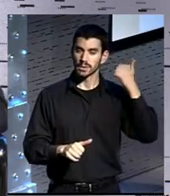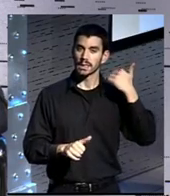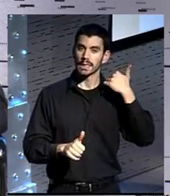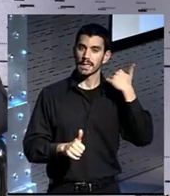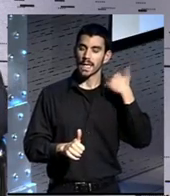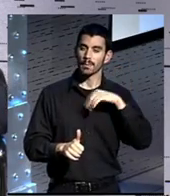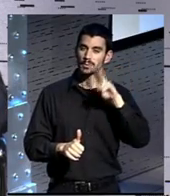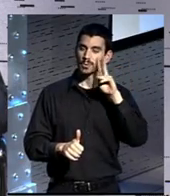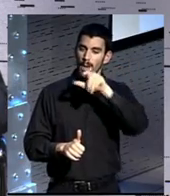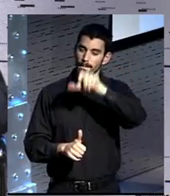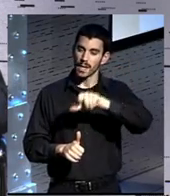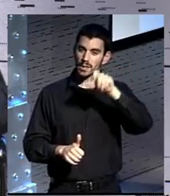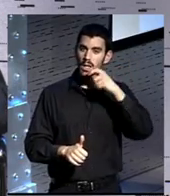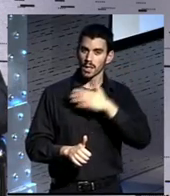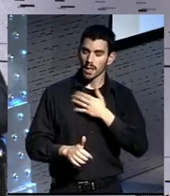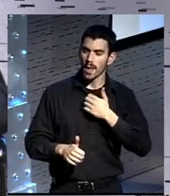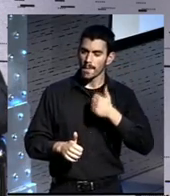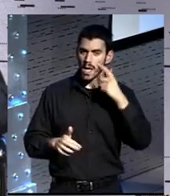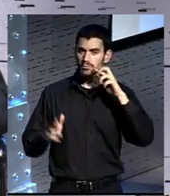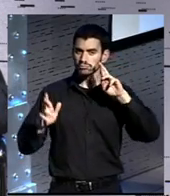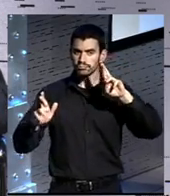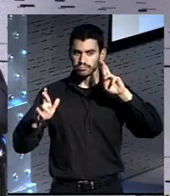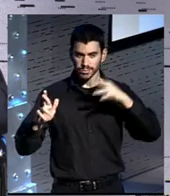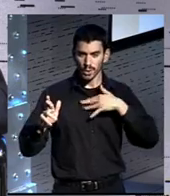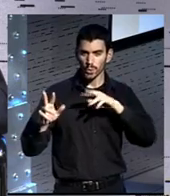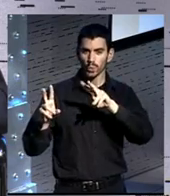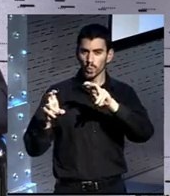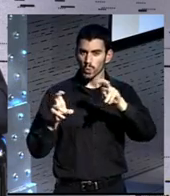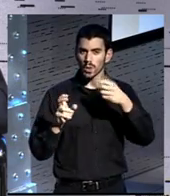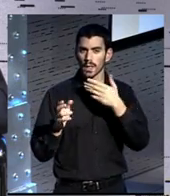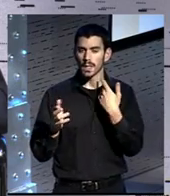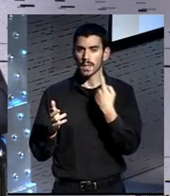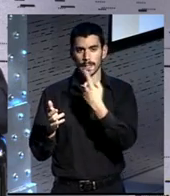incremento de expectativas en la experiencia que un cliente quiere obtener